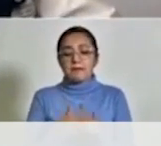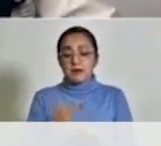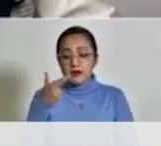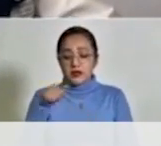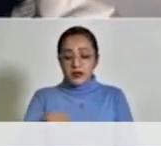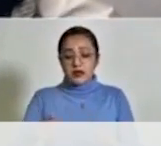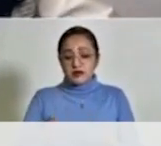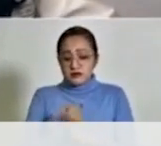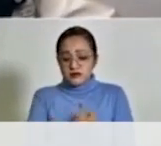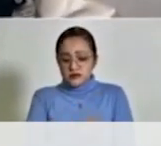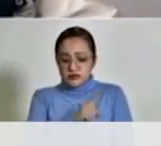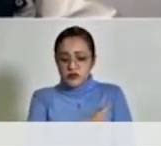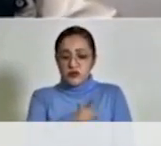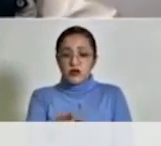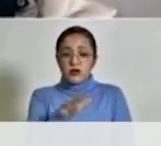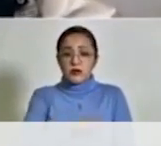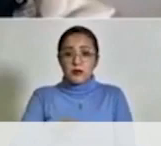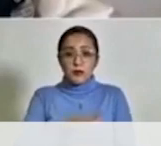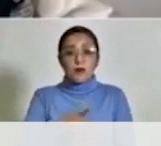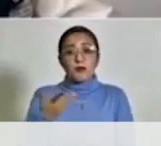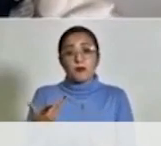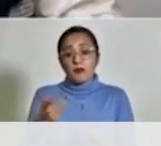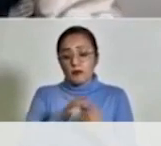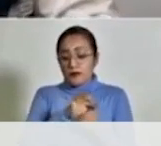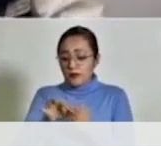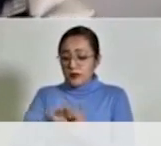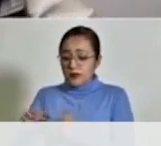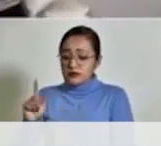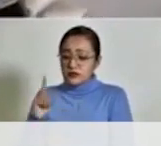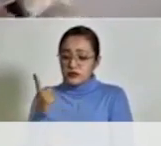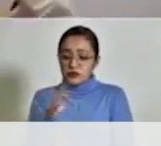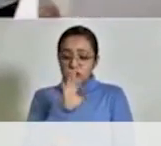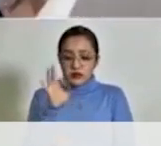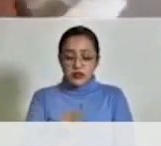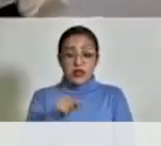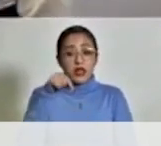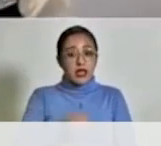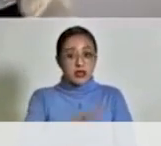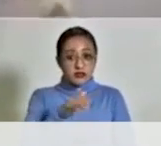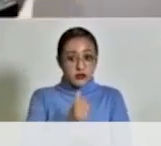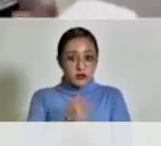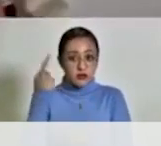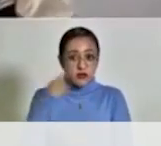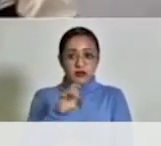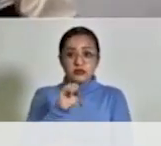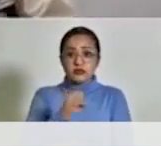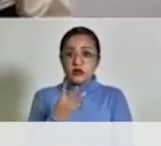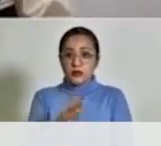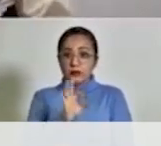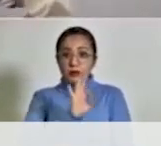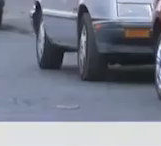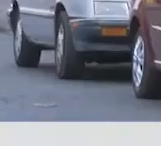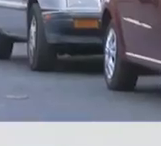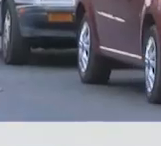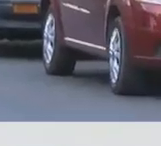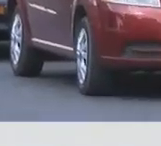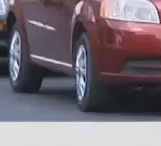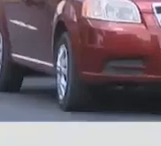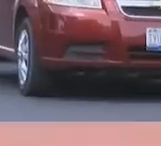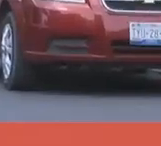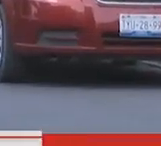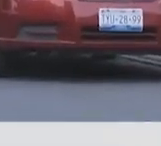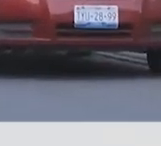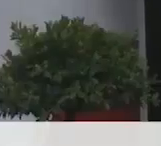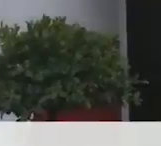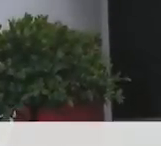de la pandemia en la zona conurbada con el 71% y en la ciudad de Puebla con el 64%.